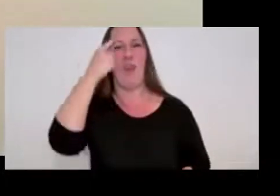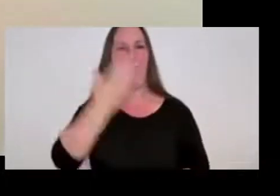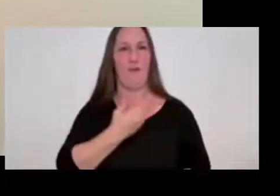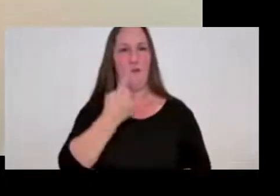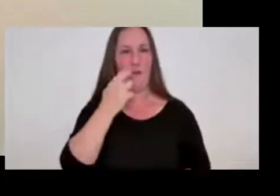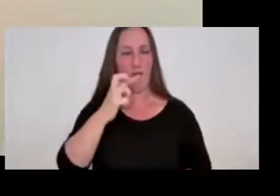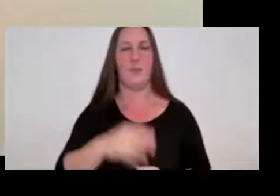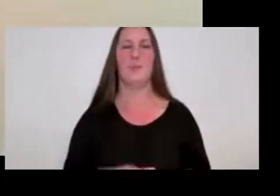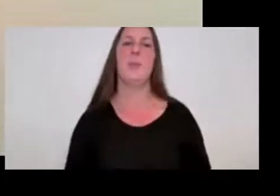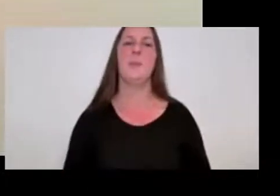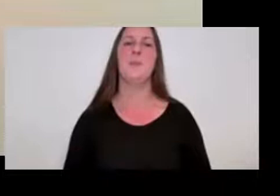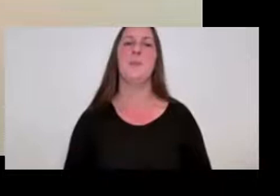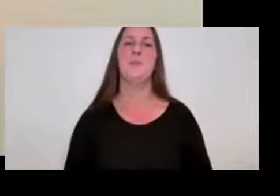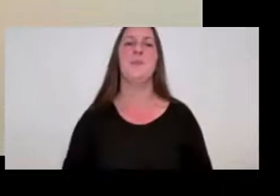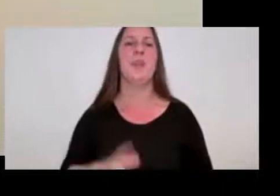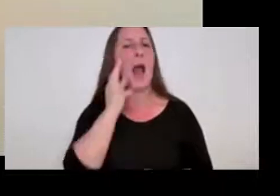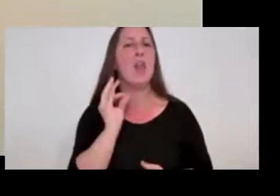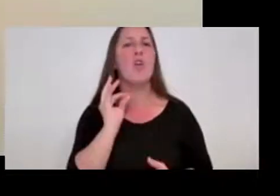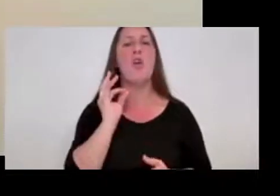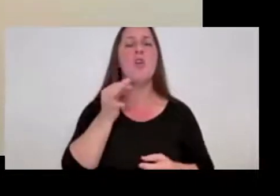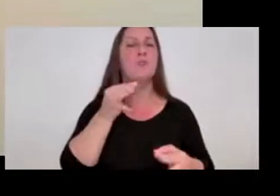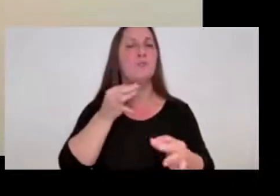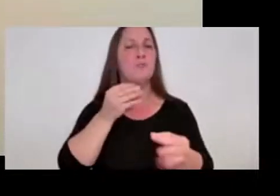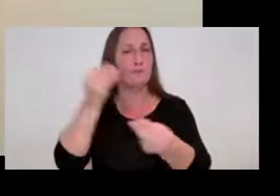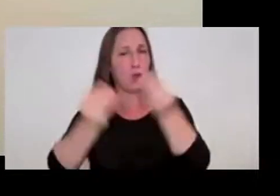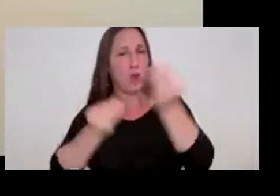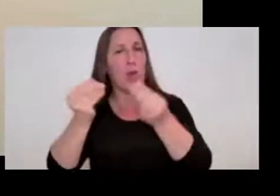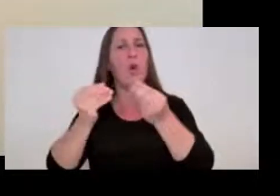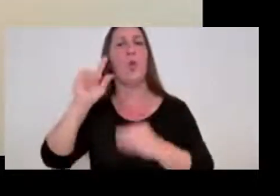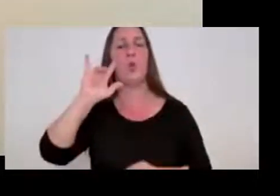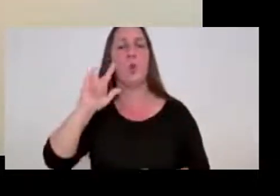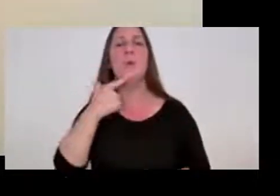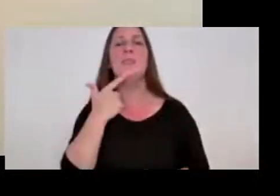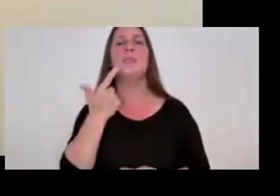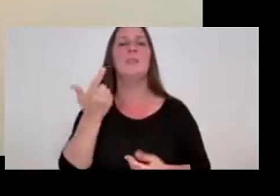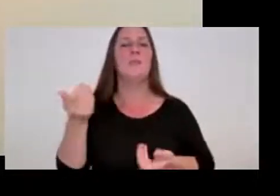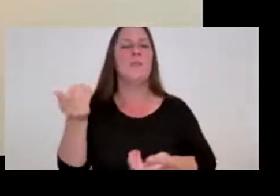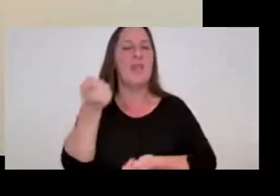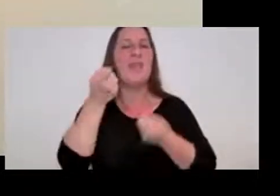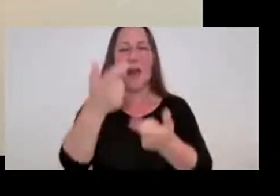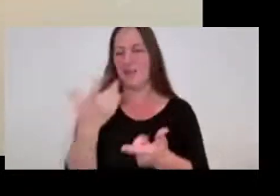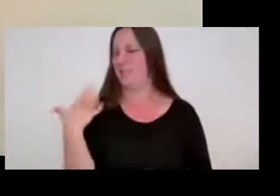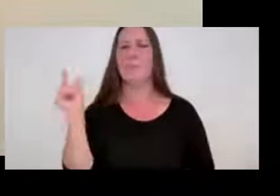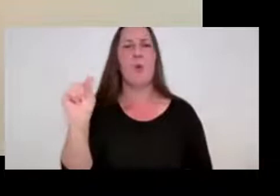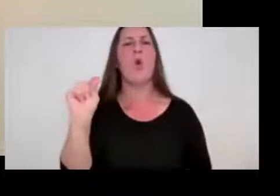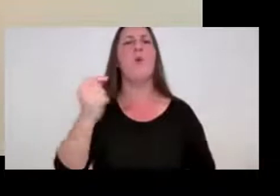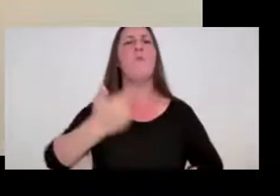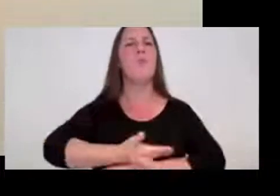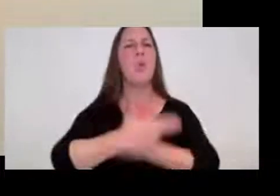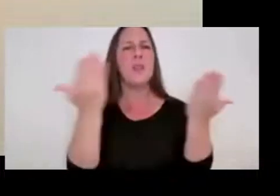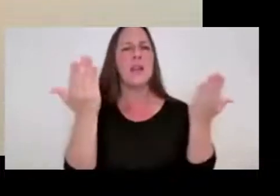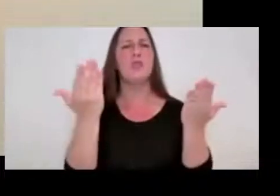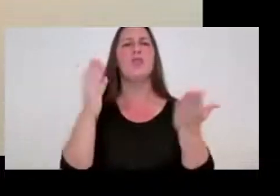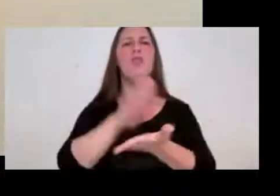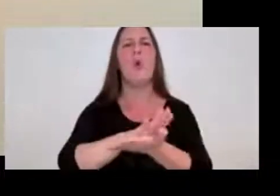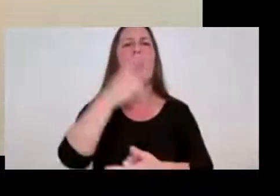Además le quería comentar y agregar que el contador Ceteri nos ha compartido recientemente su publicación relativa a